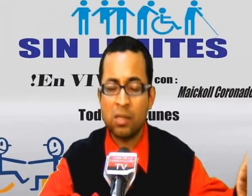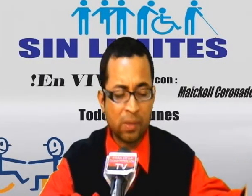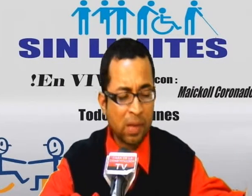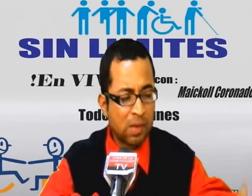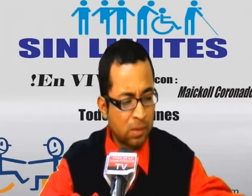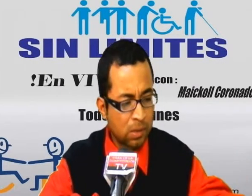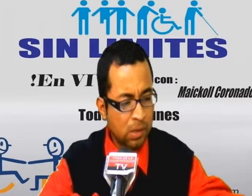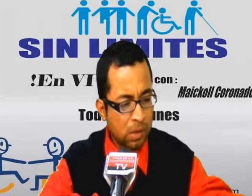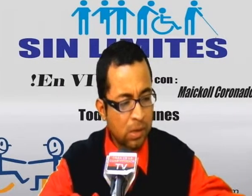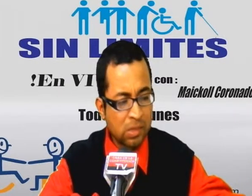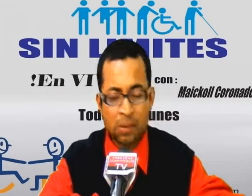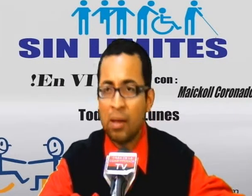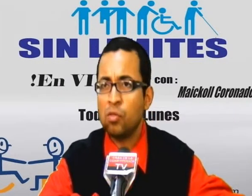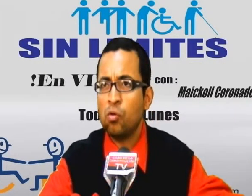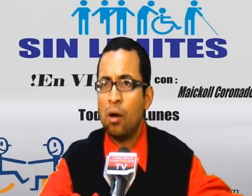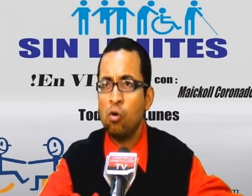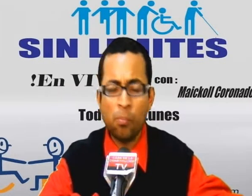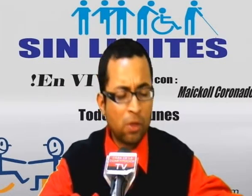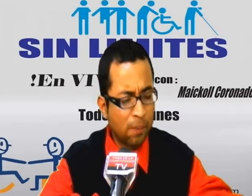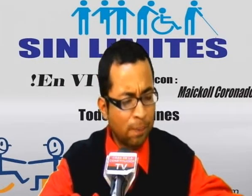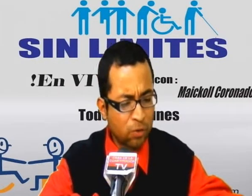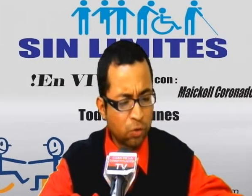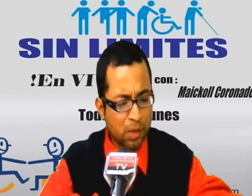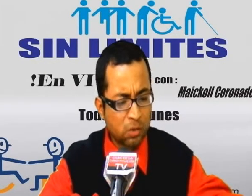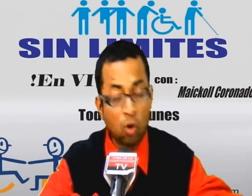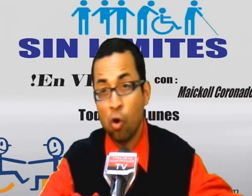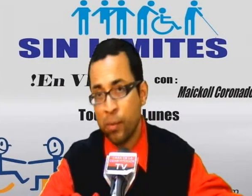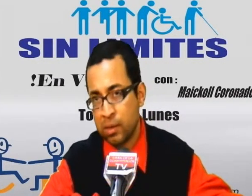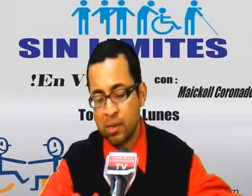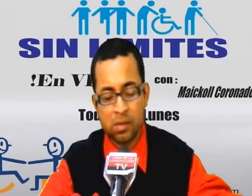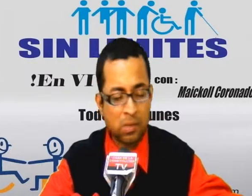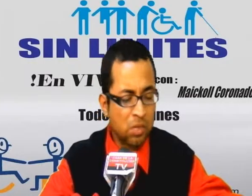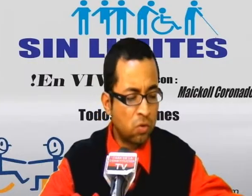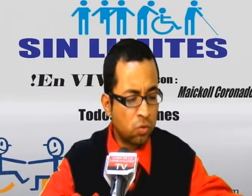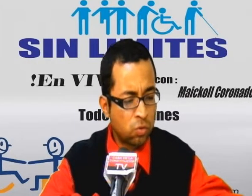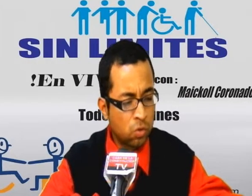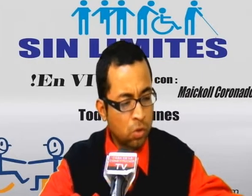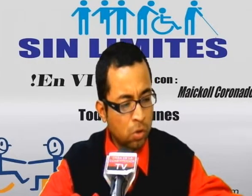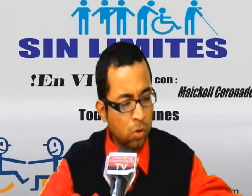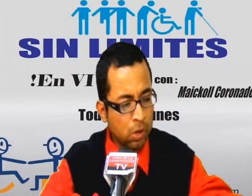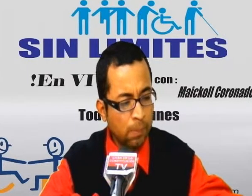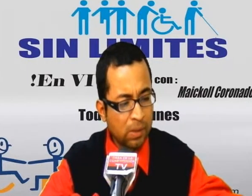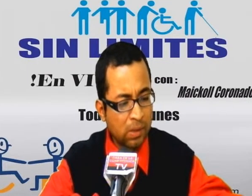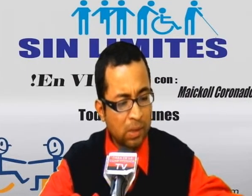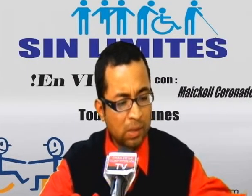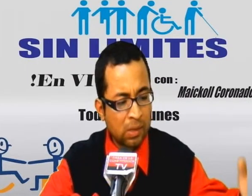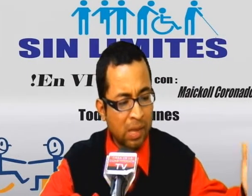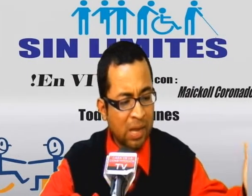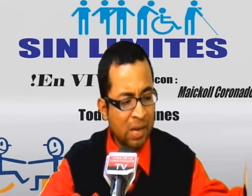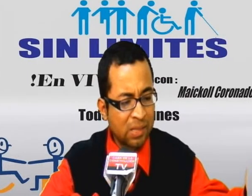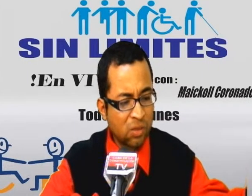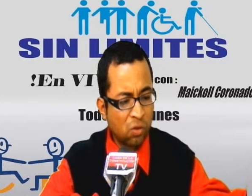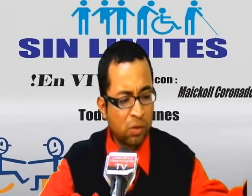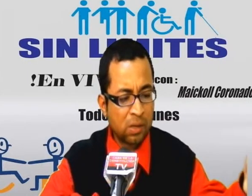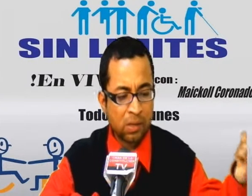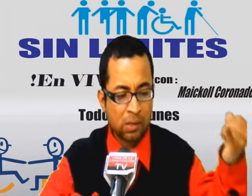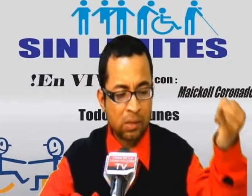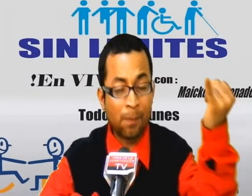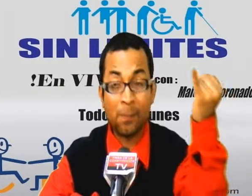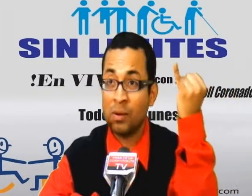sus actividades llevando a un grupo de personas o jóvenes, niños, realmente en el distrito